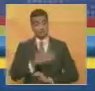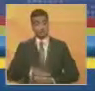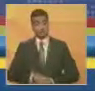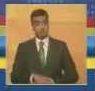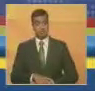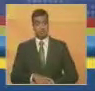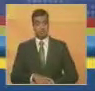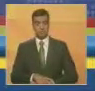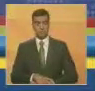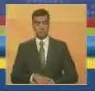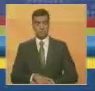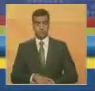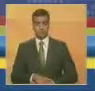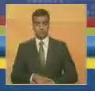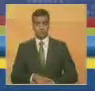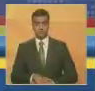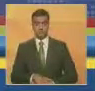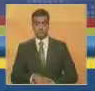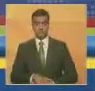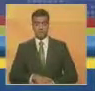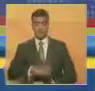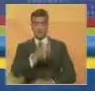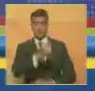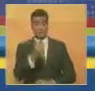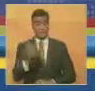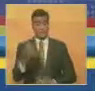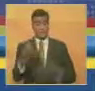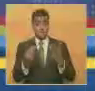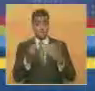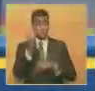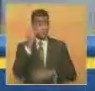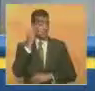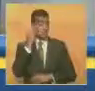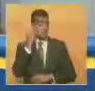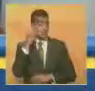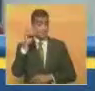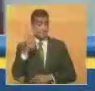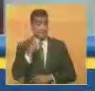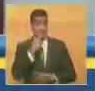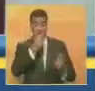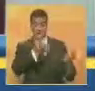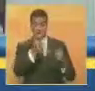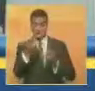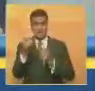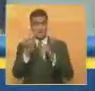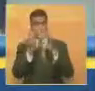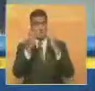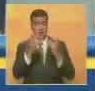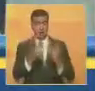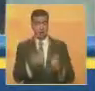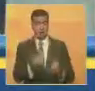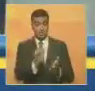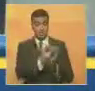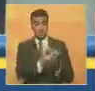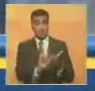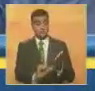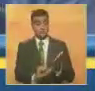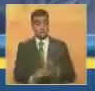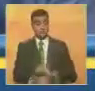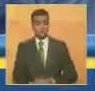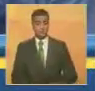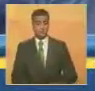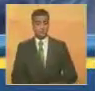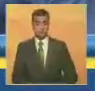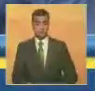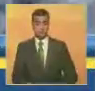adicionalmente a eso que los agraviantes que es la cadena de comercialización cancele todos los gastos médicos y los